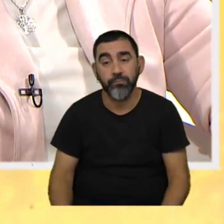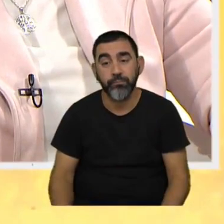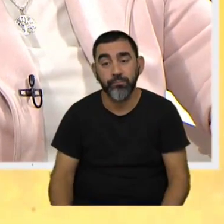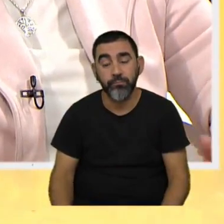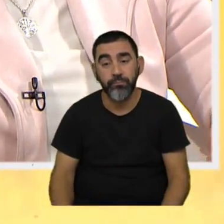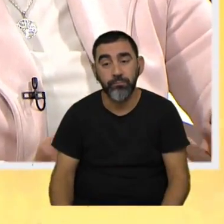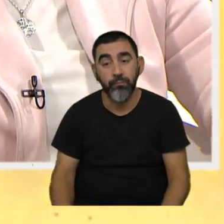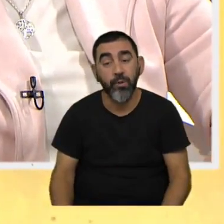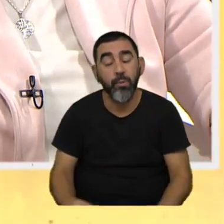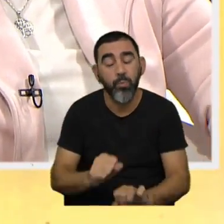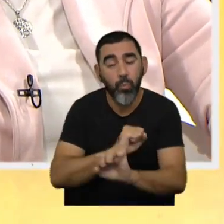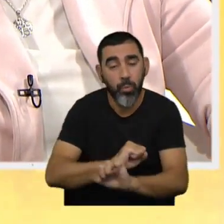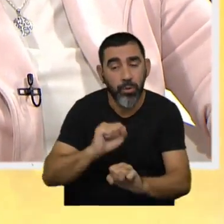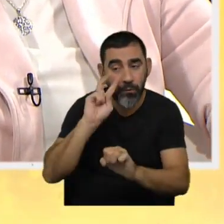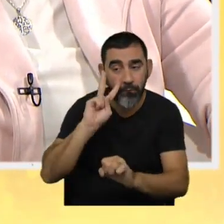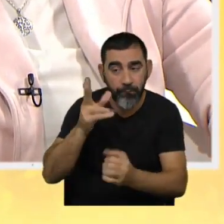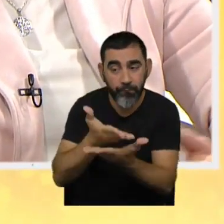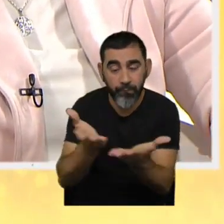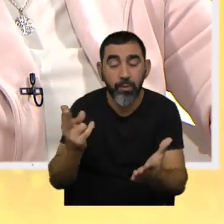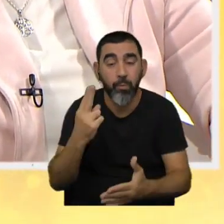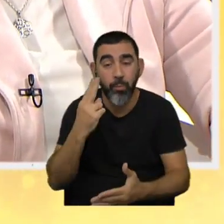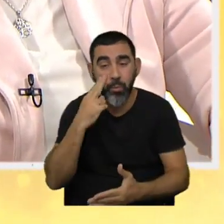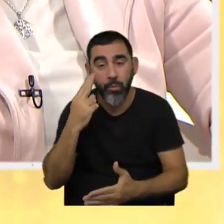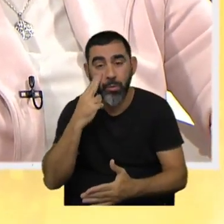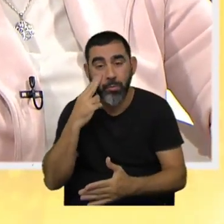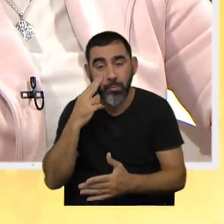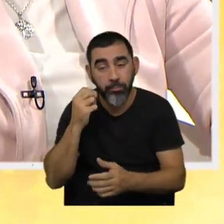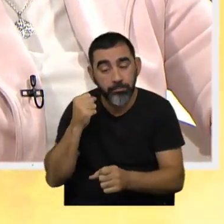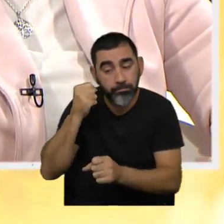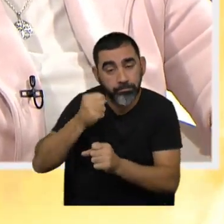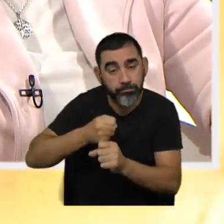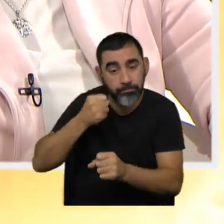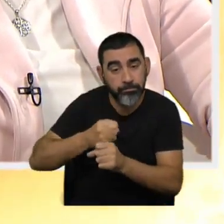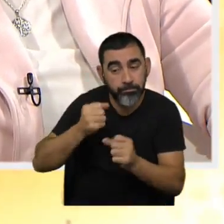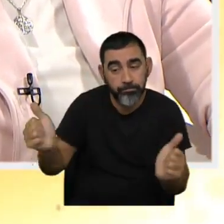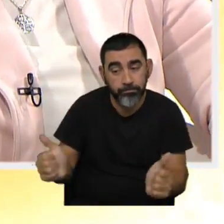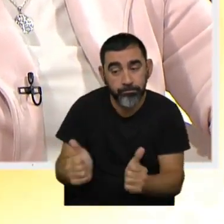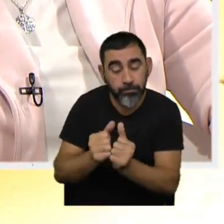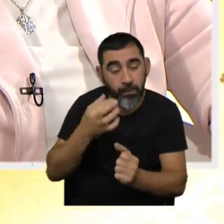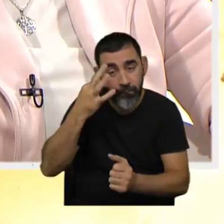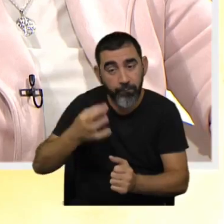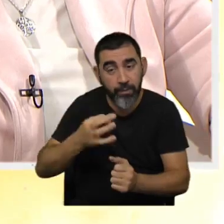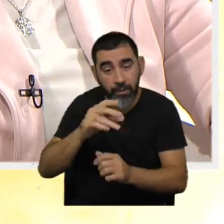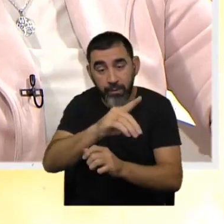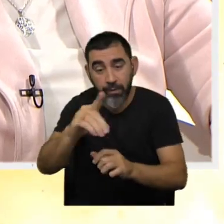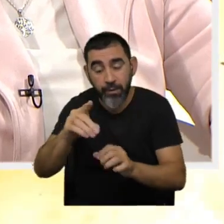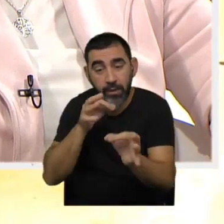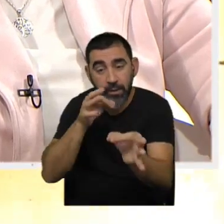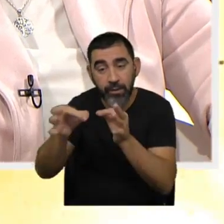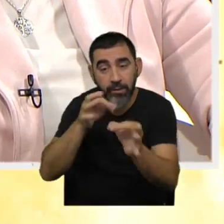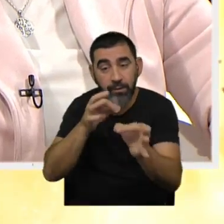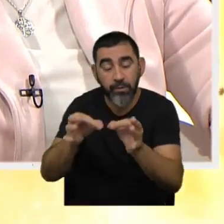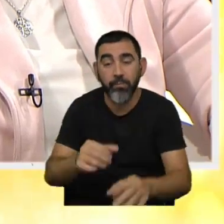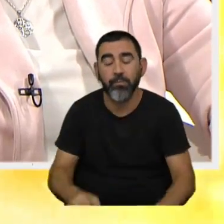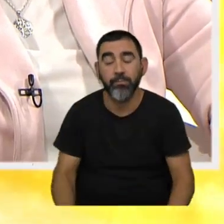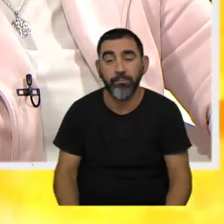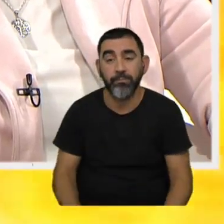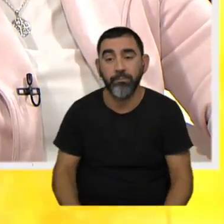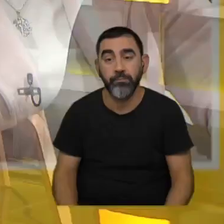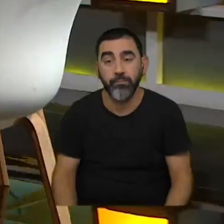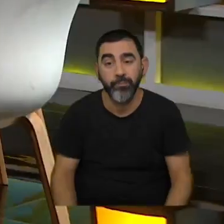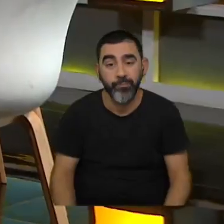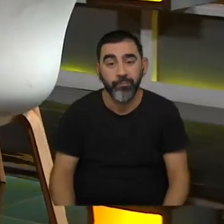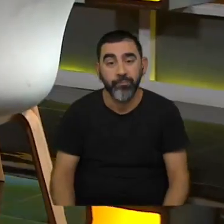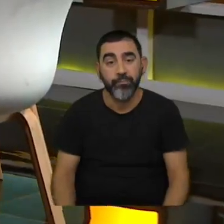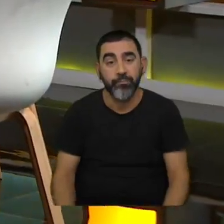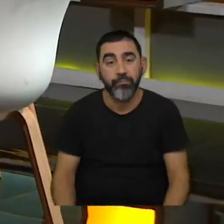permite, visibilizar esta problemática y trabajar en conjunto para diseñar estrategias para poder conservarlas.